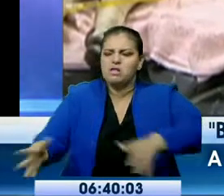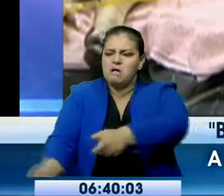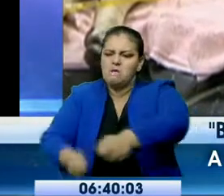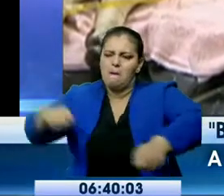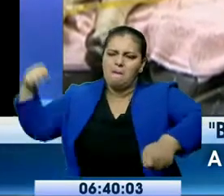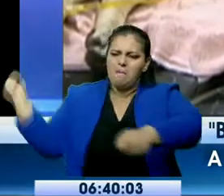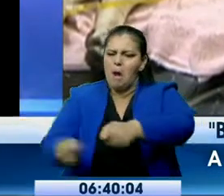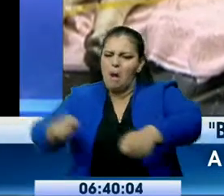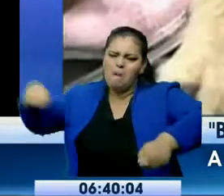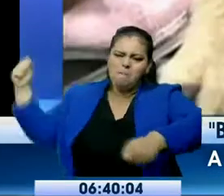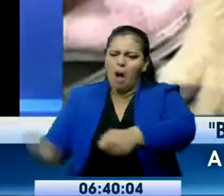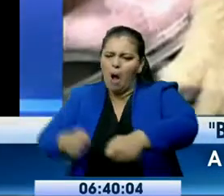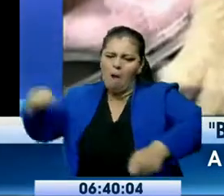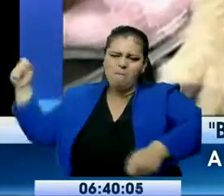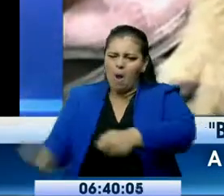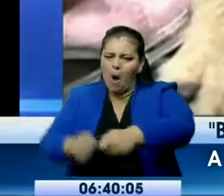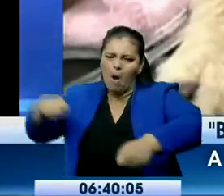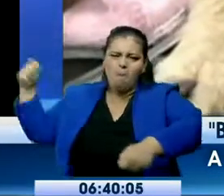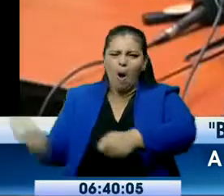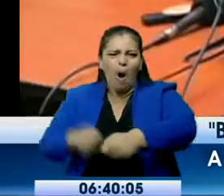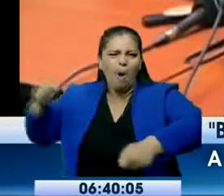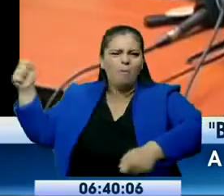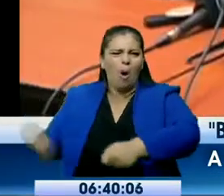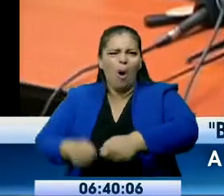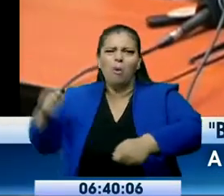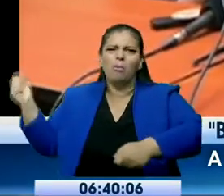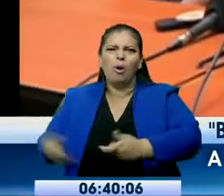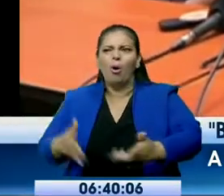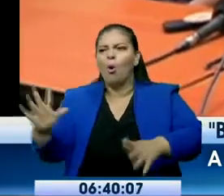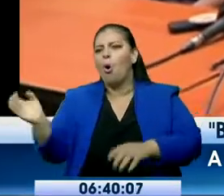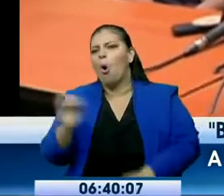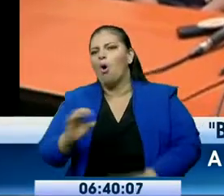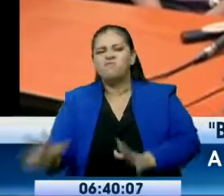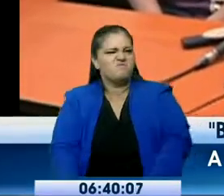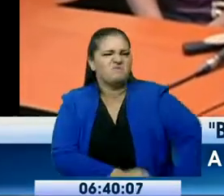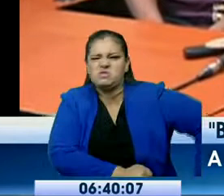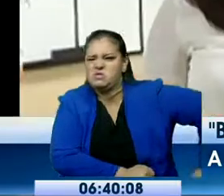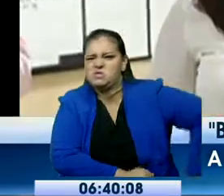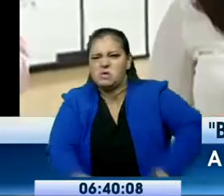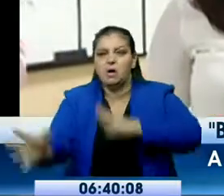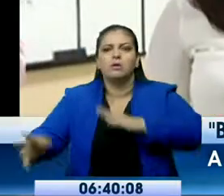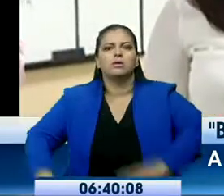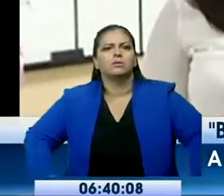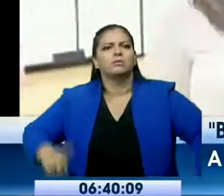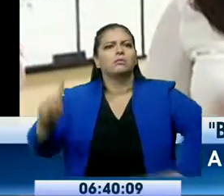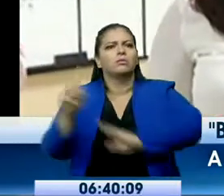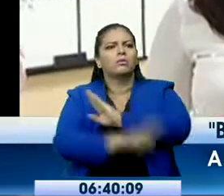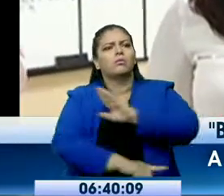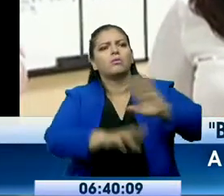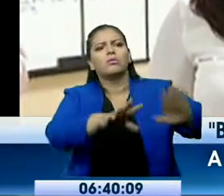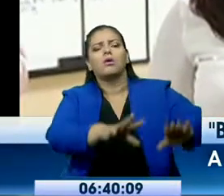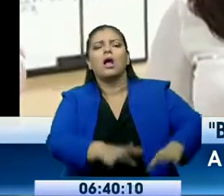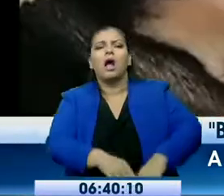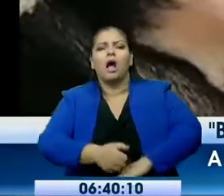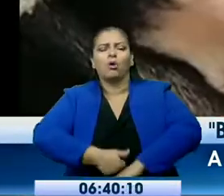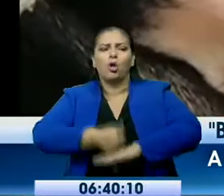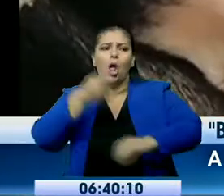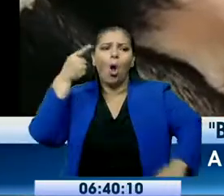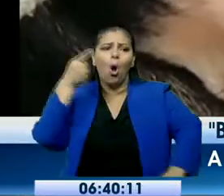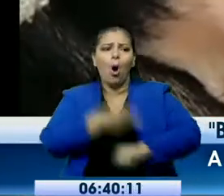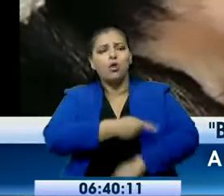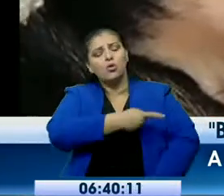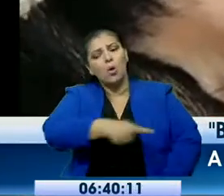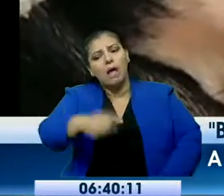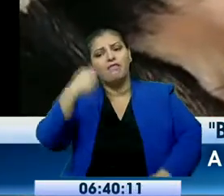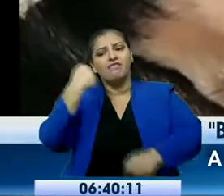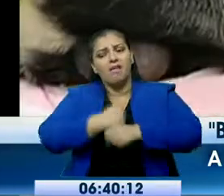horas de trabajo comunitario, si es que se llega a sancionar. Que la denuncia será asentada en la fiscalía y así indagar en los hechos que llevaron a Brownie de